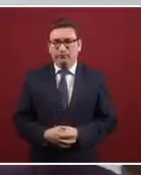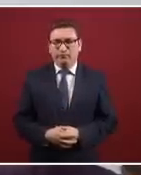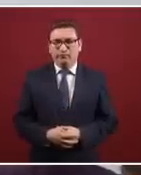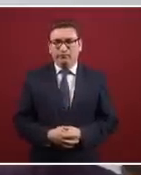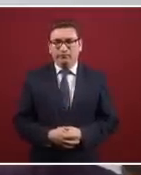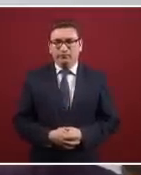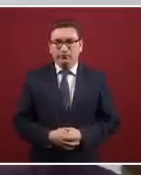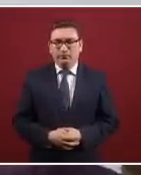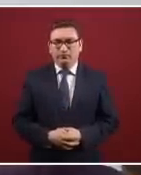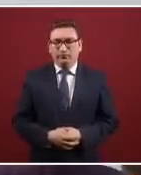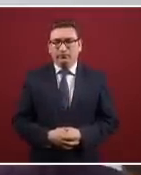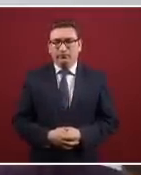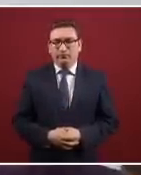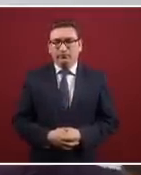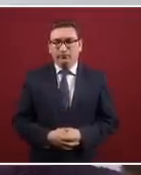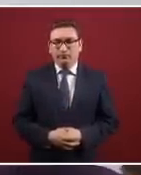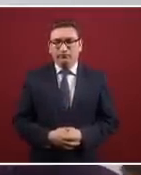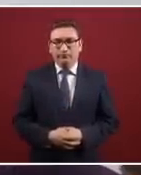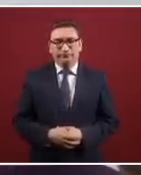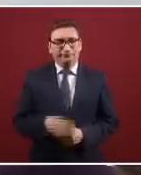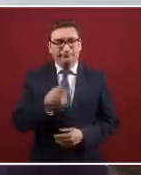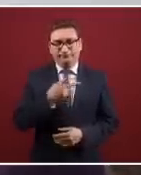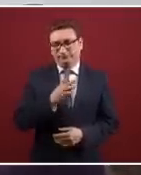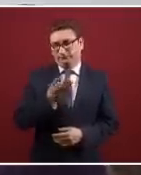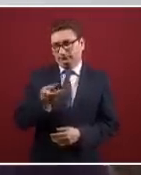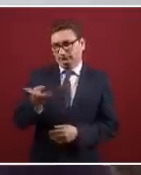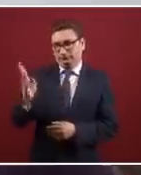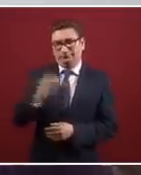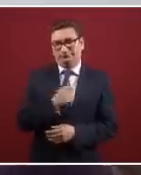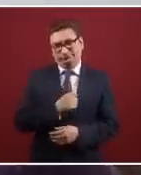bueyes del compadre.